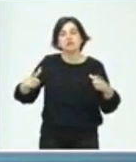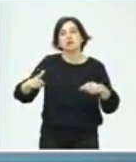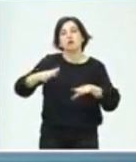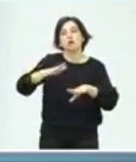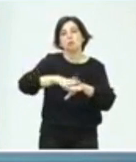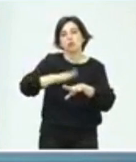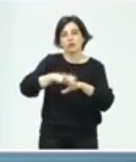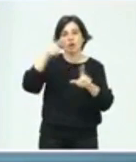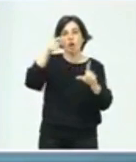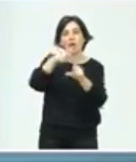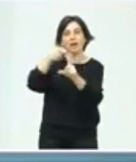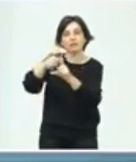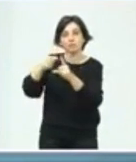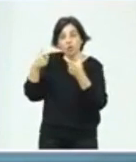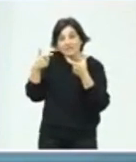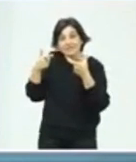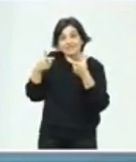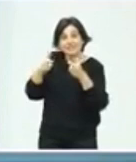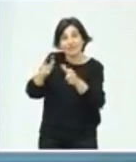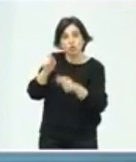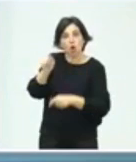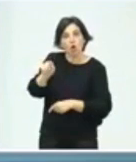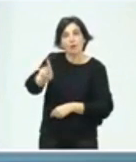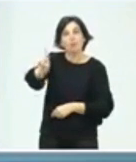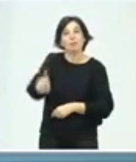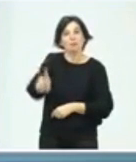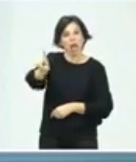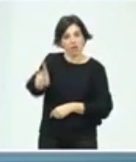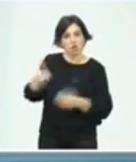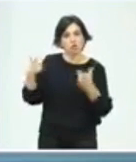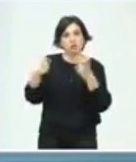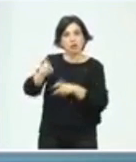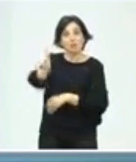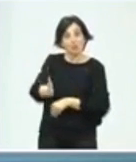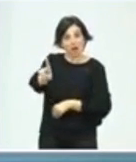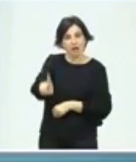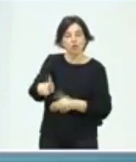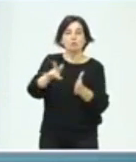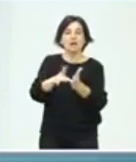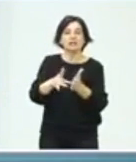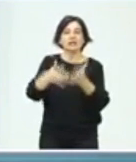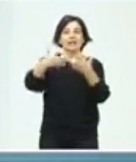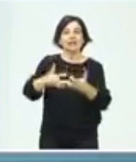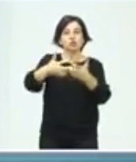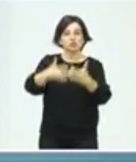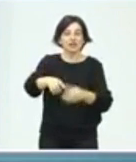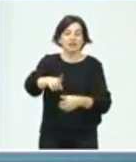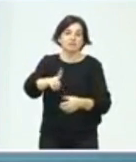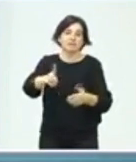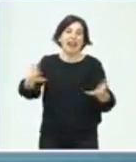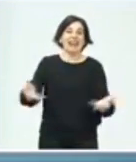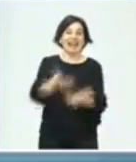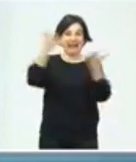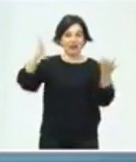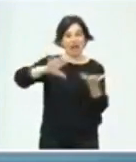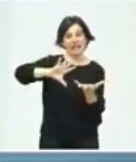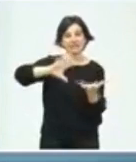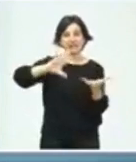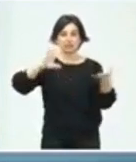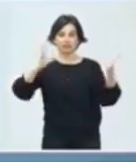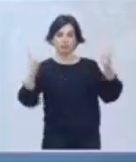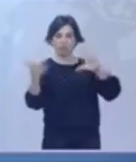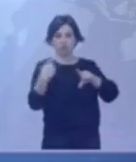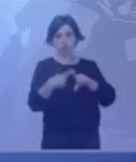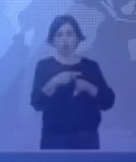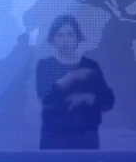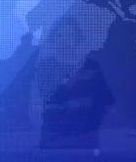irá destinado a un sector primario y a una industria ligera de transformación que se merece